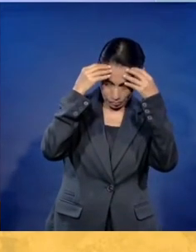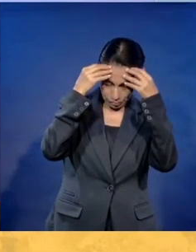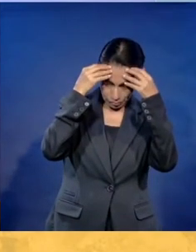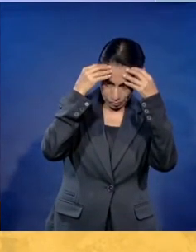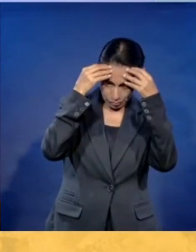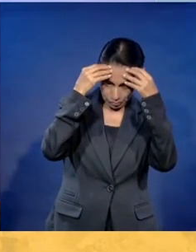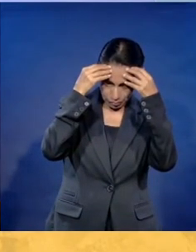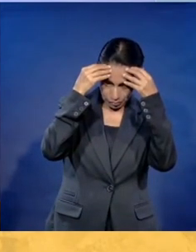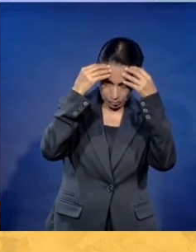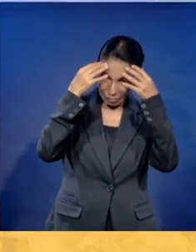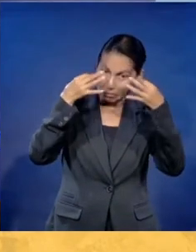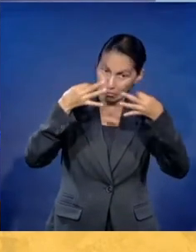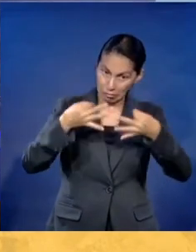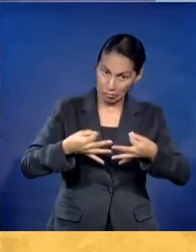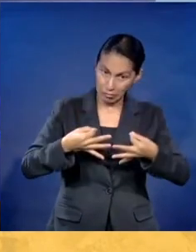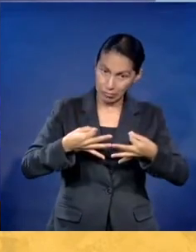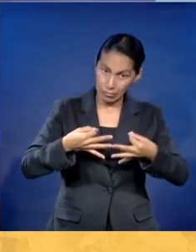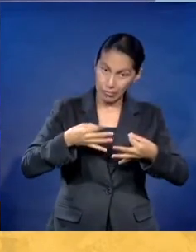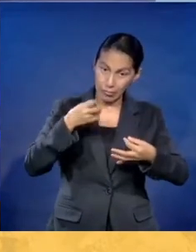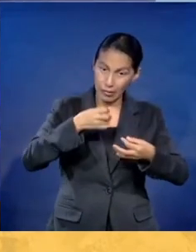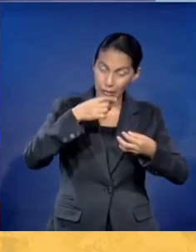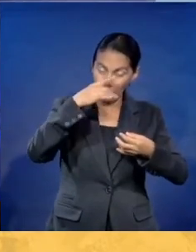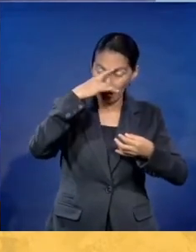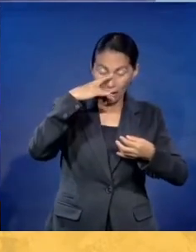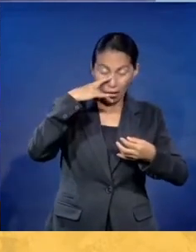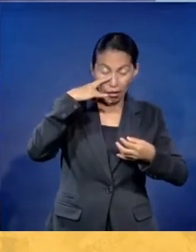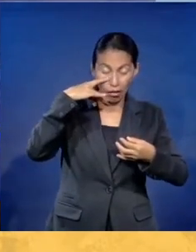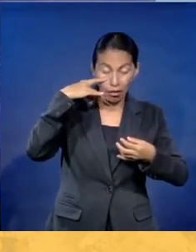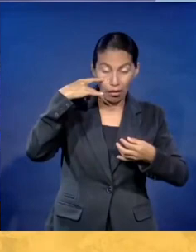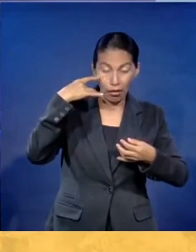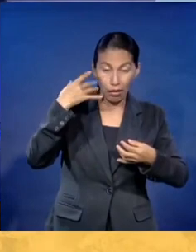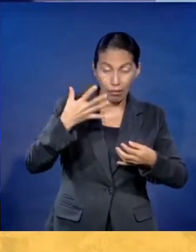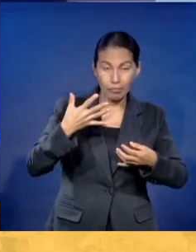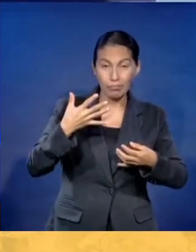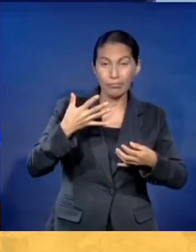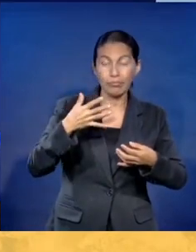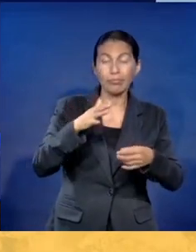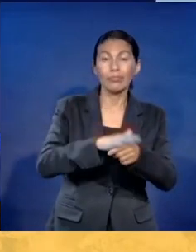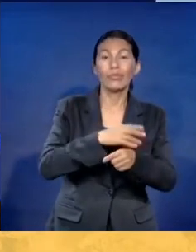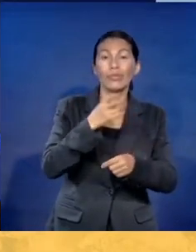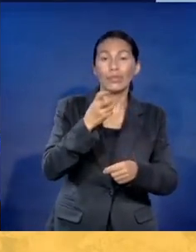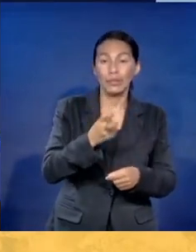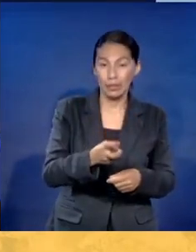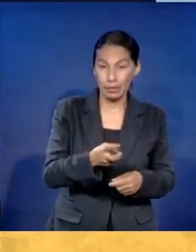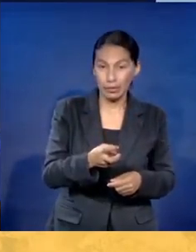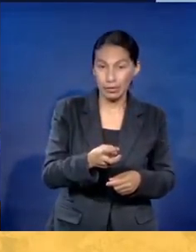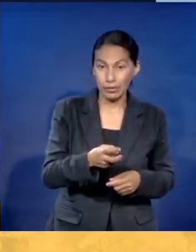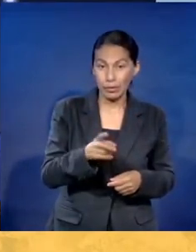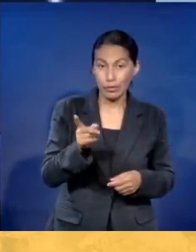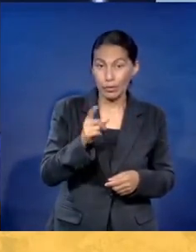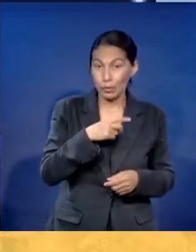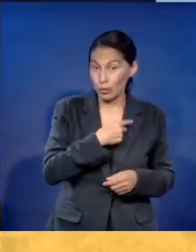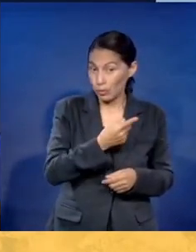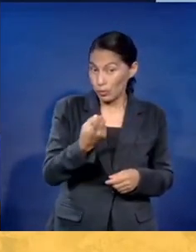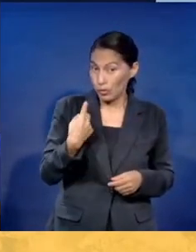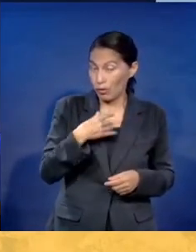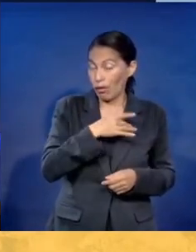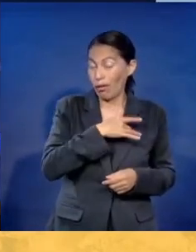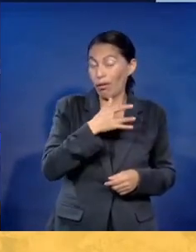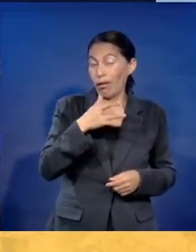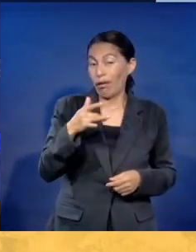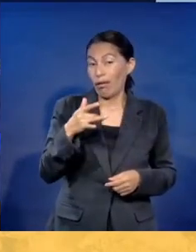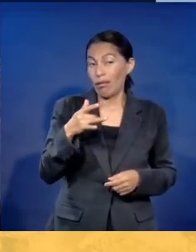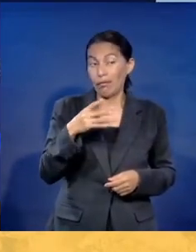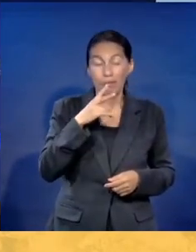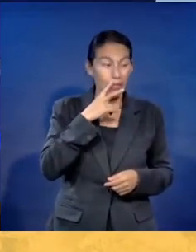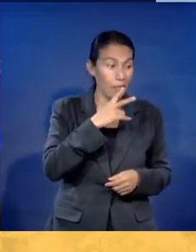a disminuirla a nublarla Y esa es la razón por la cual cuando estamos enamorados no vemos los defectos